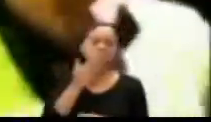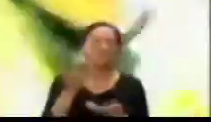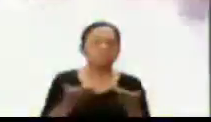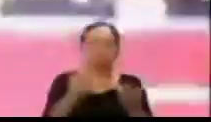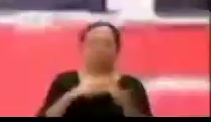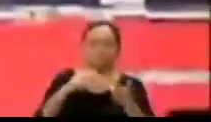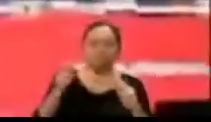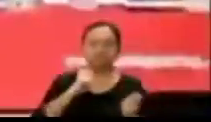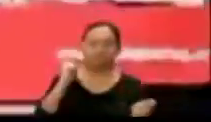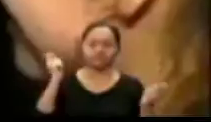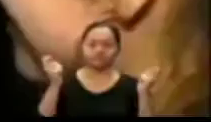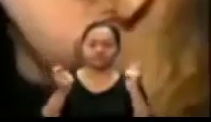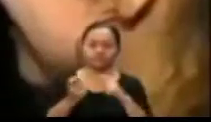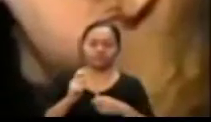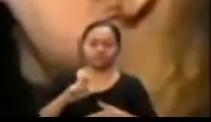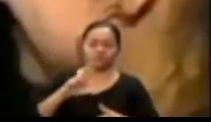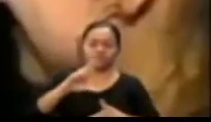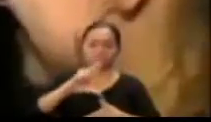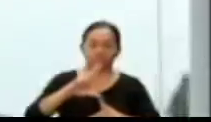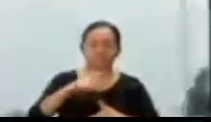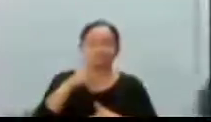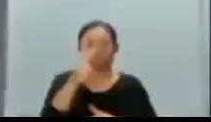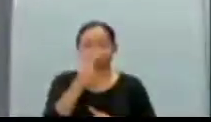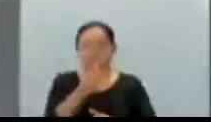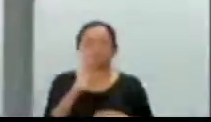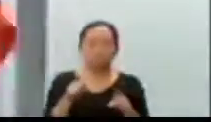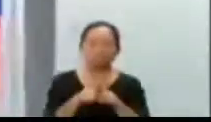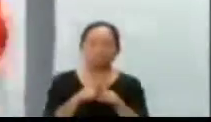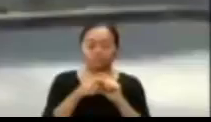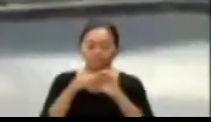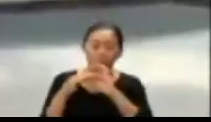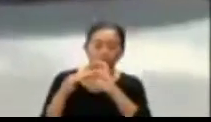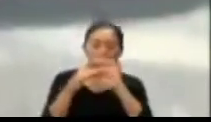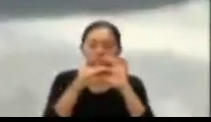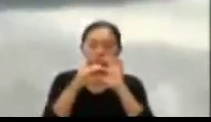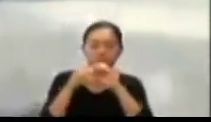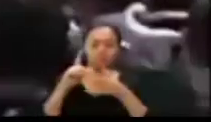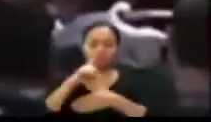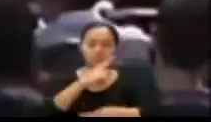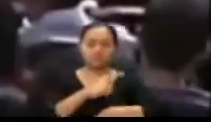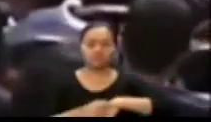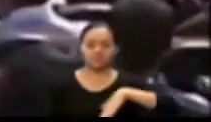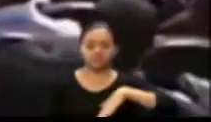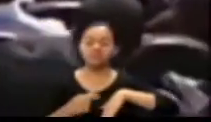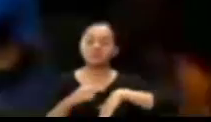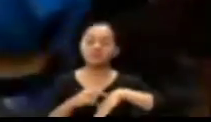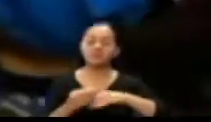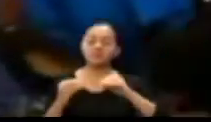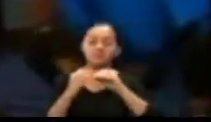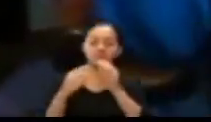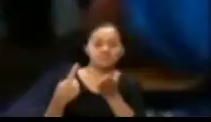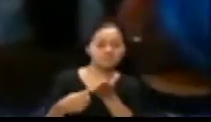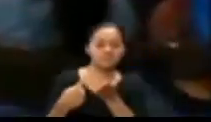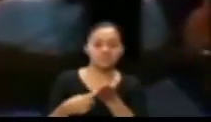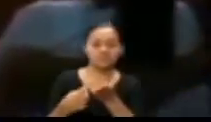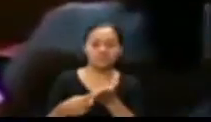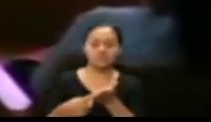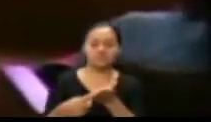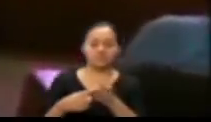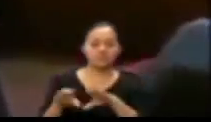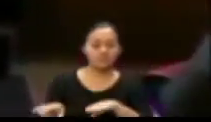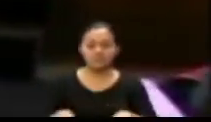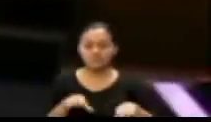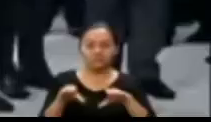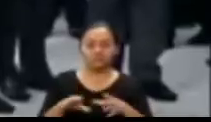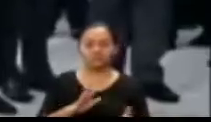la región. El AP apunta a velar por la unidad de la patria grande, mediante el debate y la acción